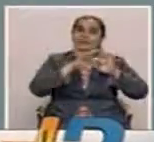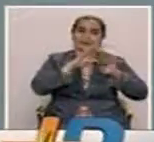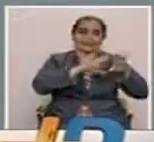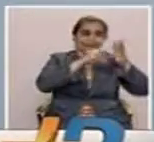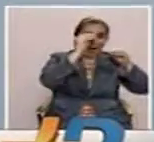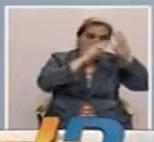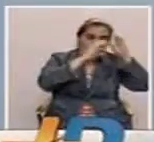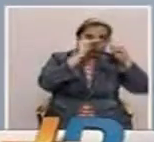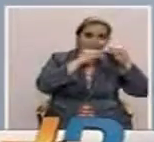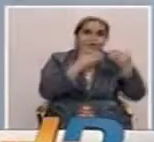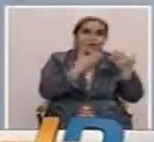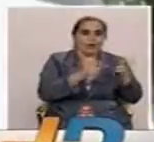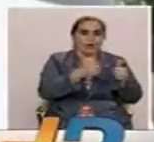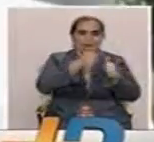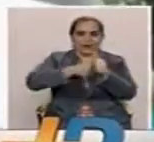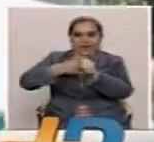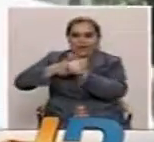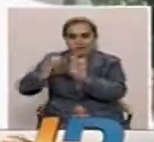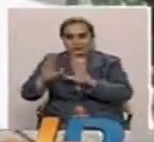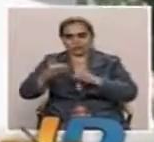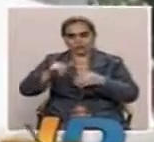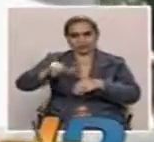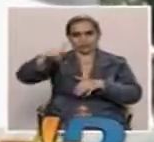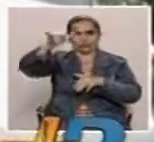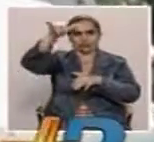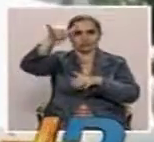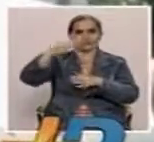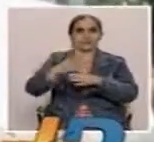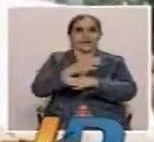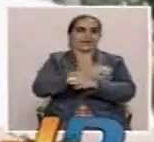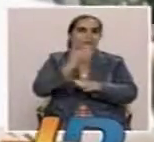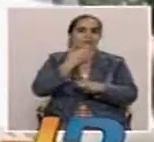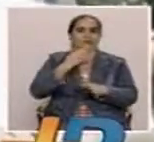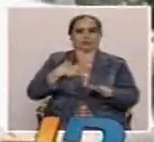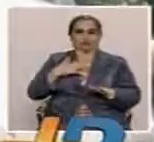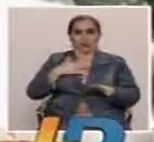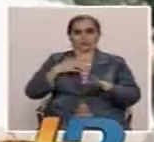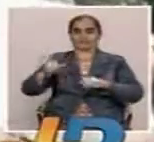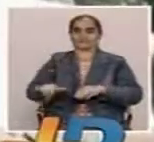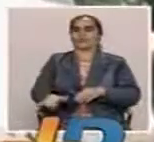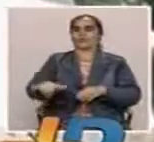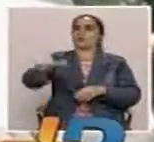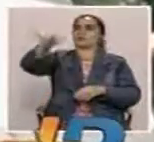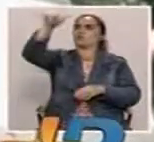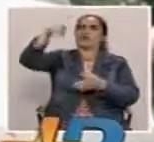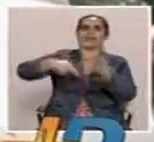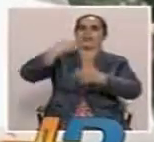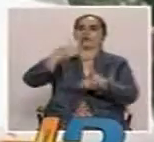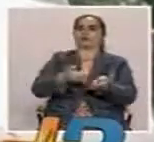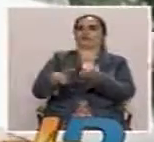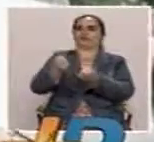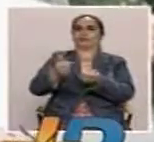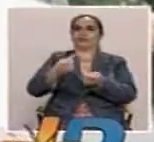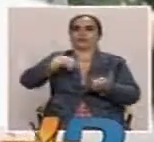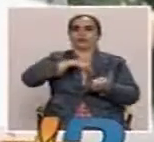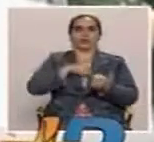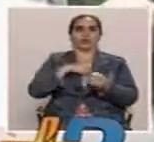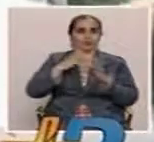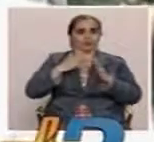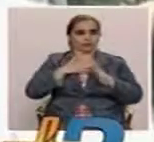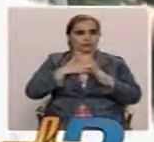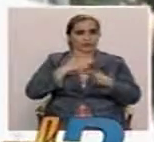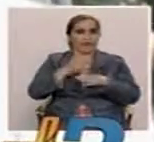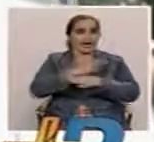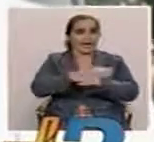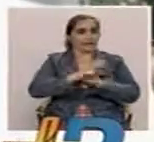y conocer muy bien cada equipo. Es que antes de un vuelo hay que hacer un chequeo previuelo. Nosotros como pilotos tenemos que estar